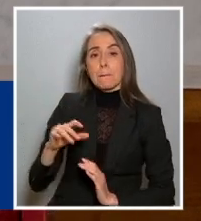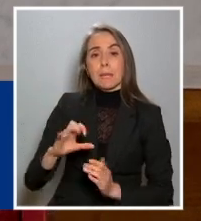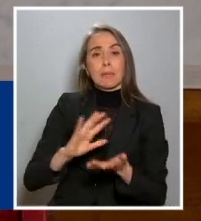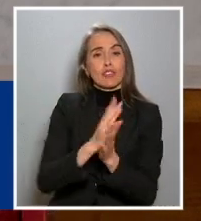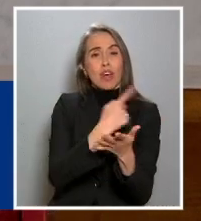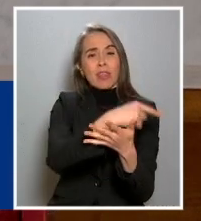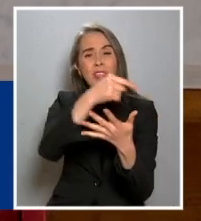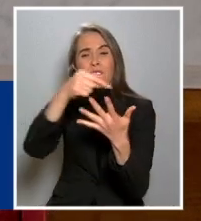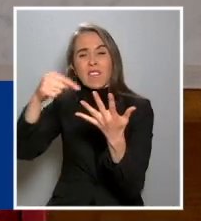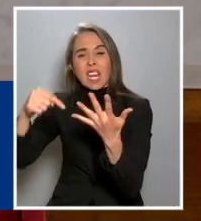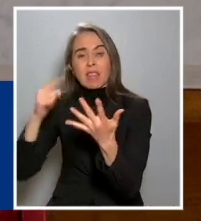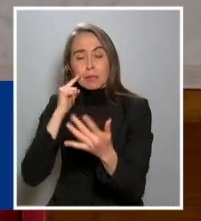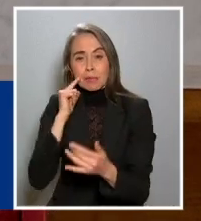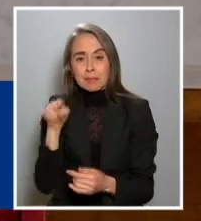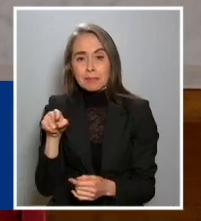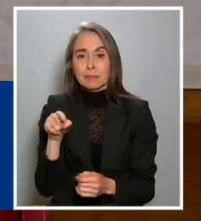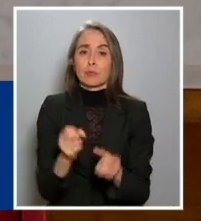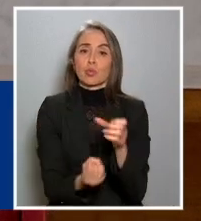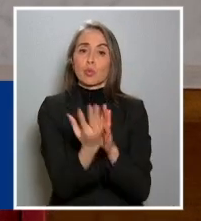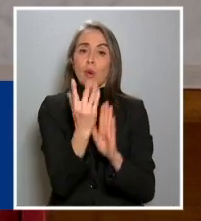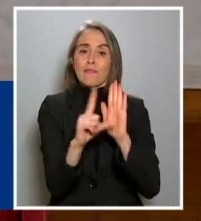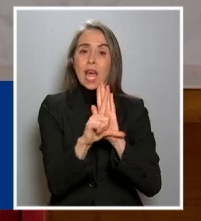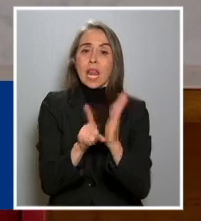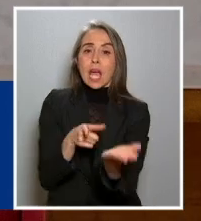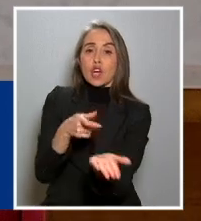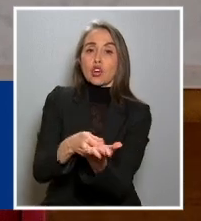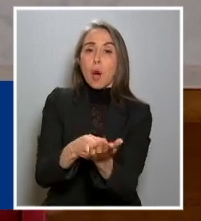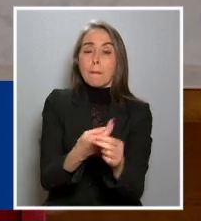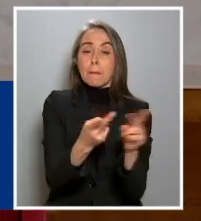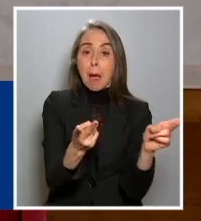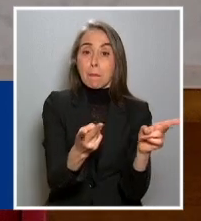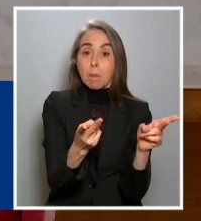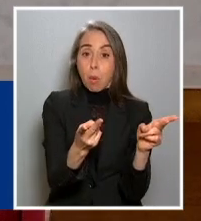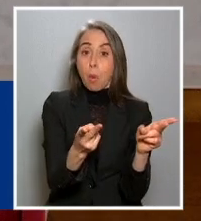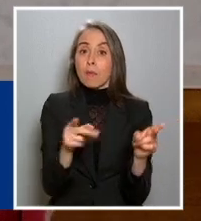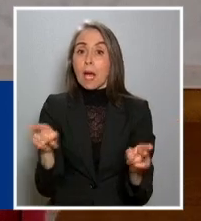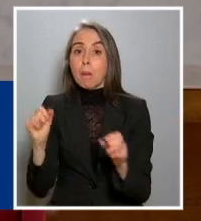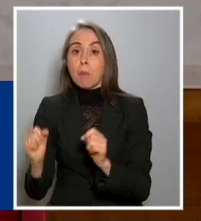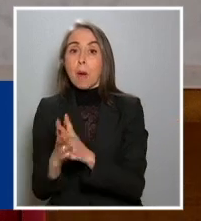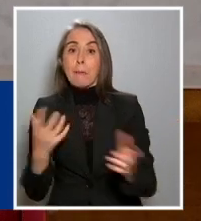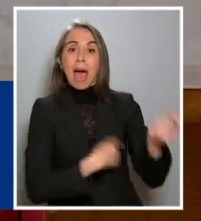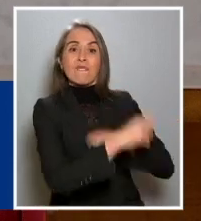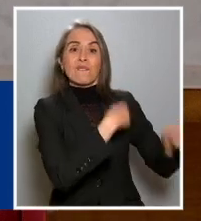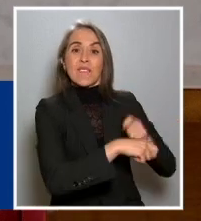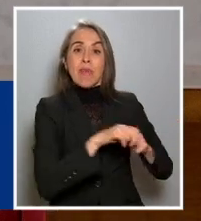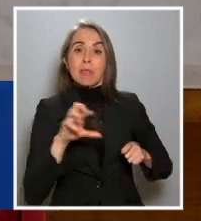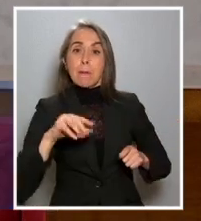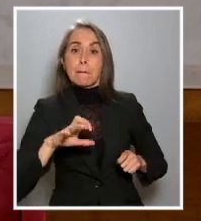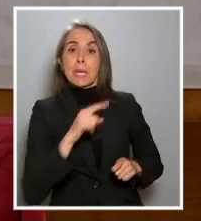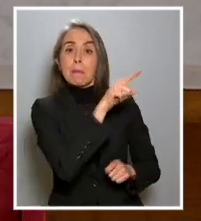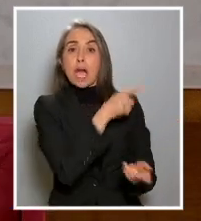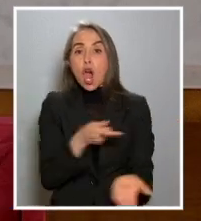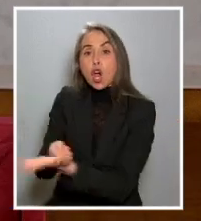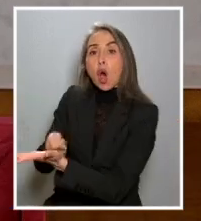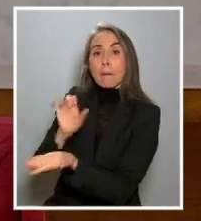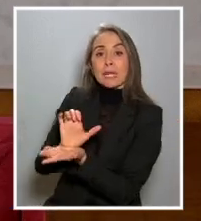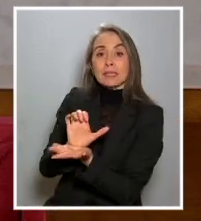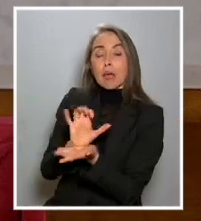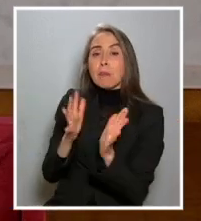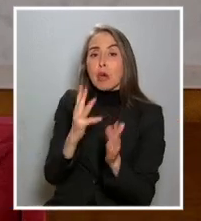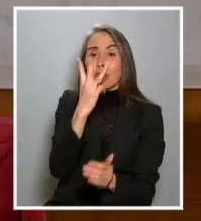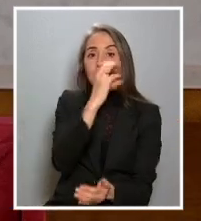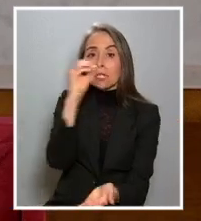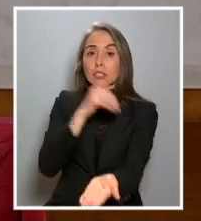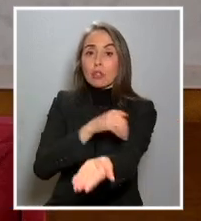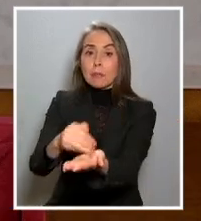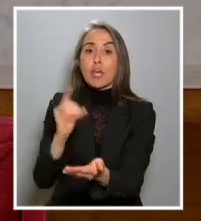variedad. La nueva ley de compras públicas les permitirá aumentar sus ventas al Estado en alrededor de $300 millones,